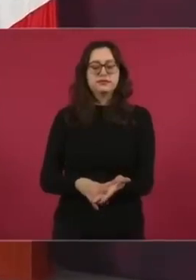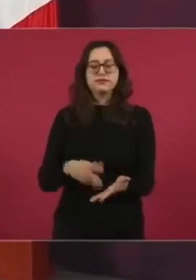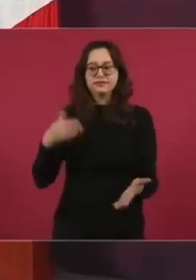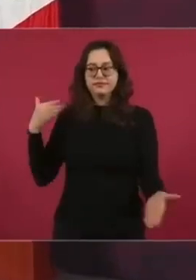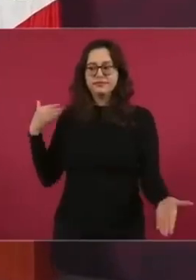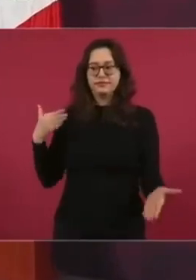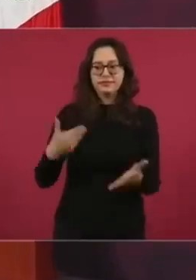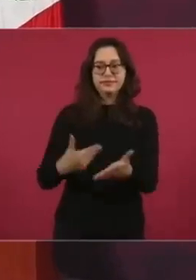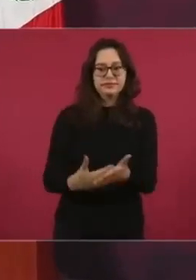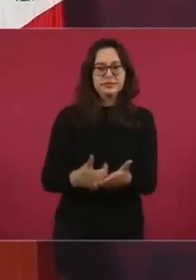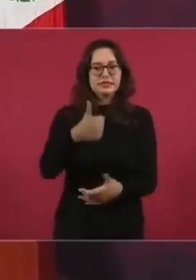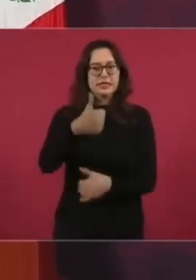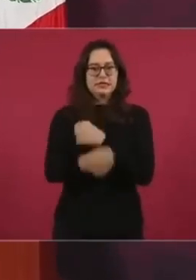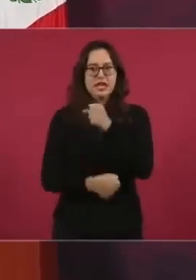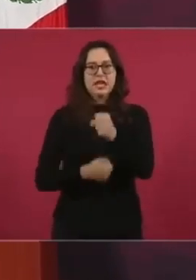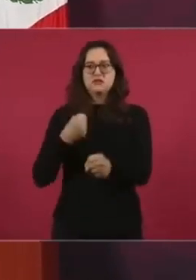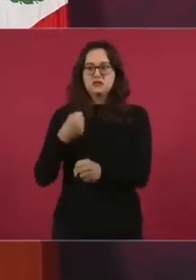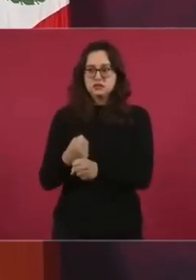Cuando